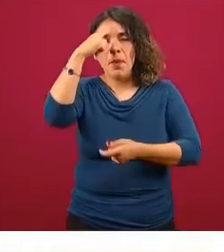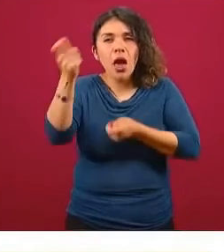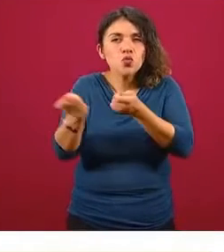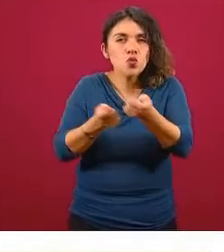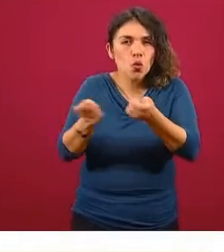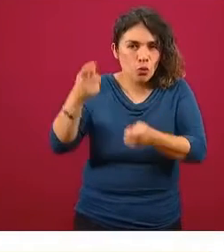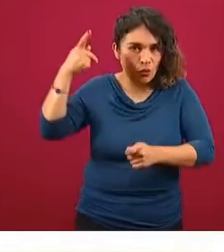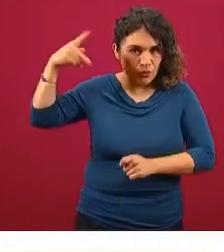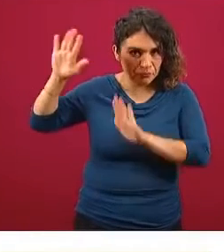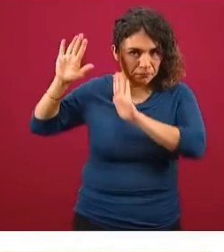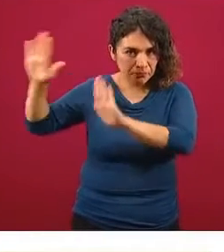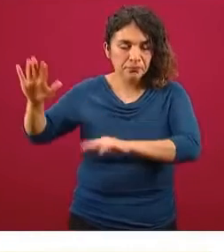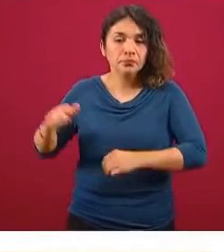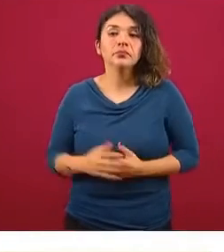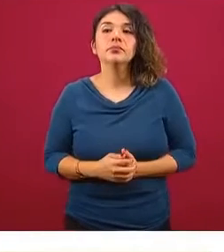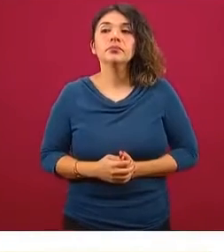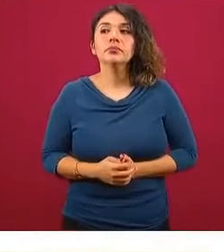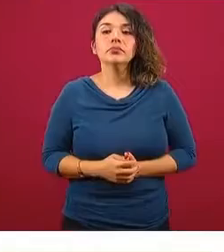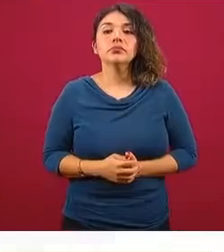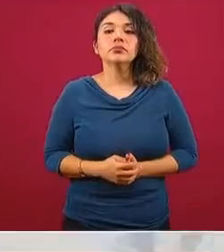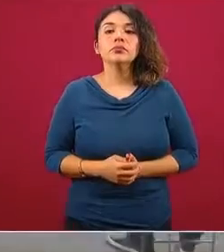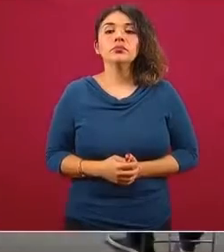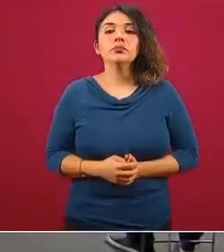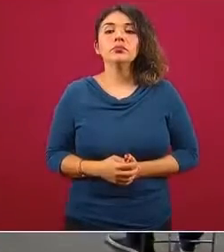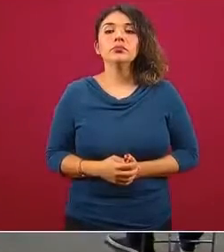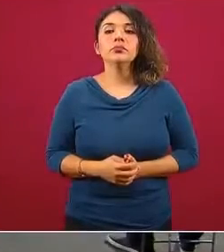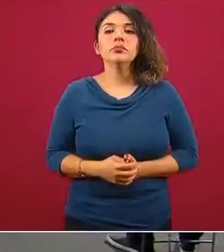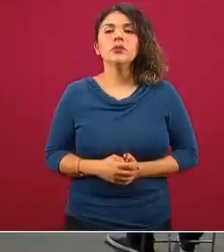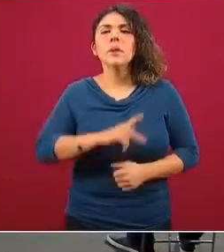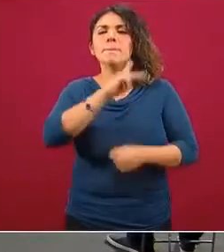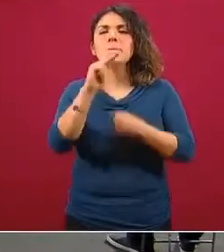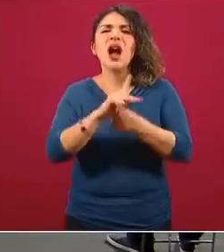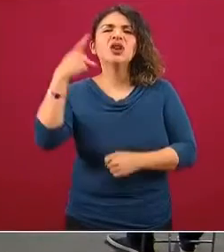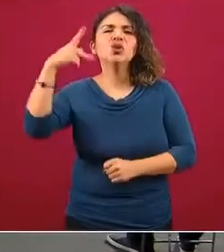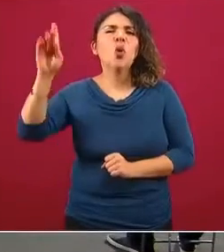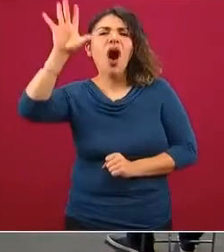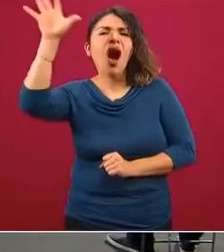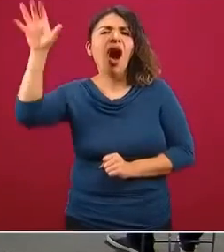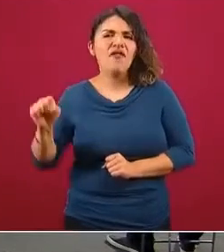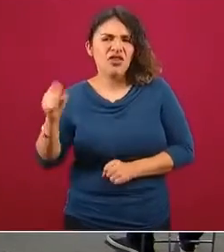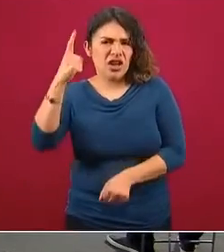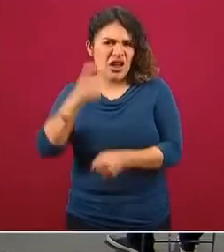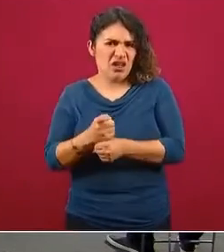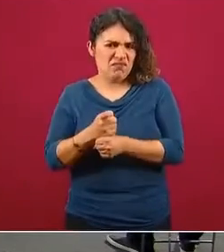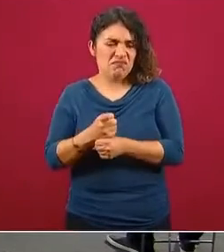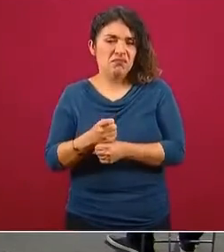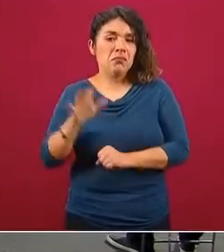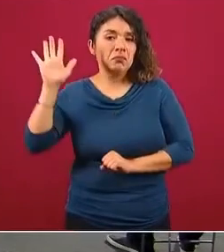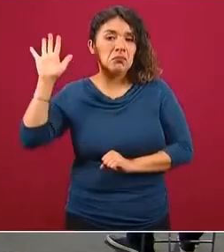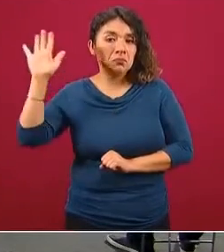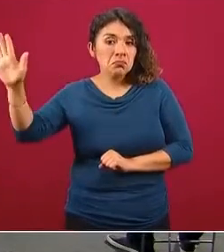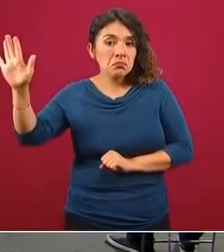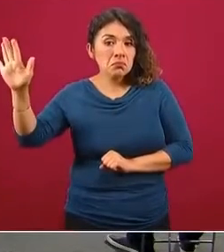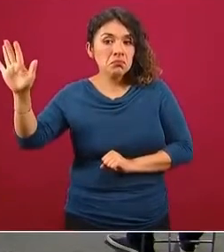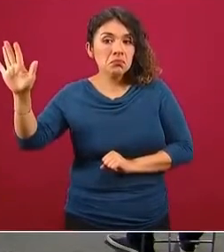de Europa. Está aquí Yemen y está un país africano, debe